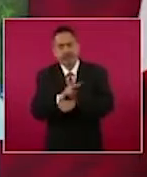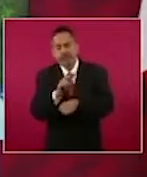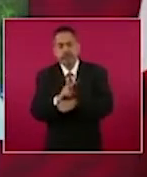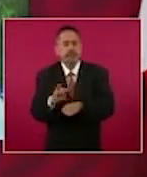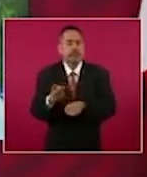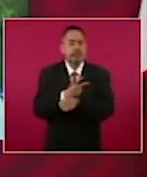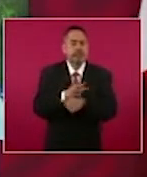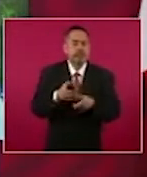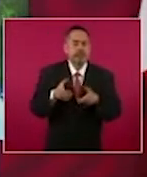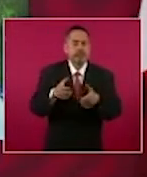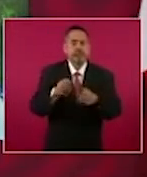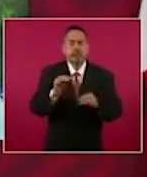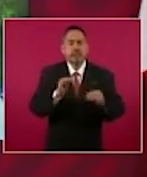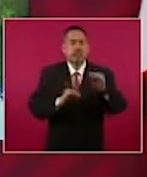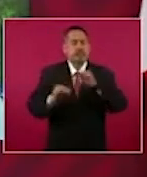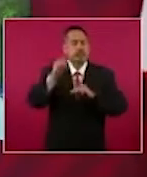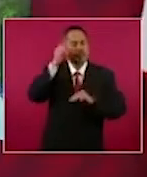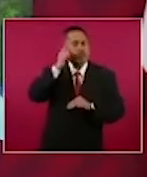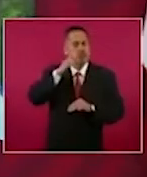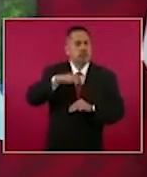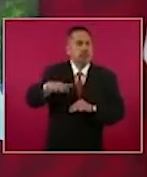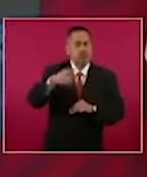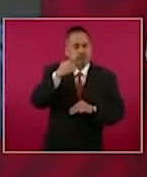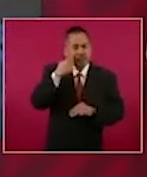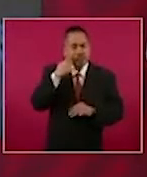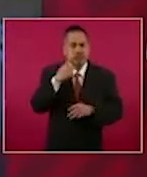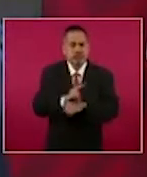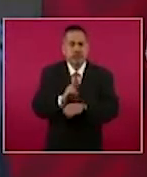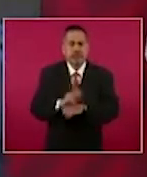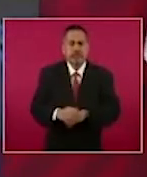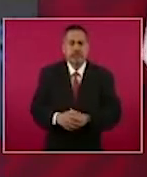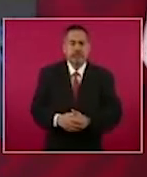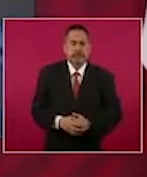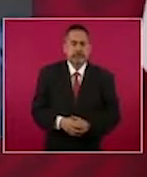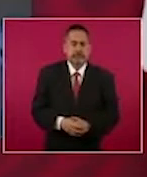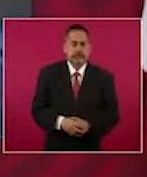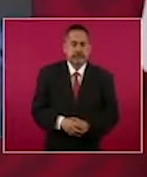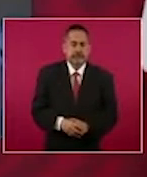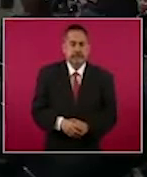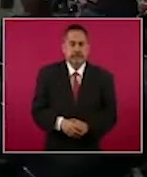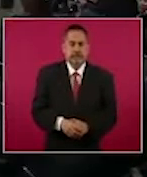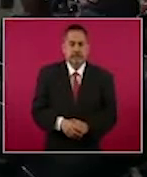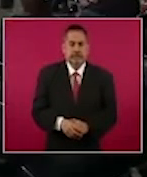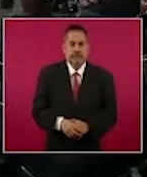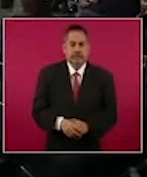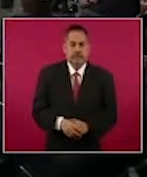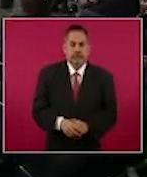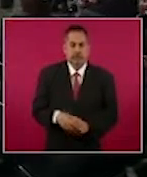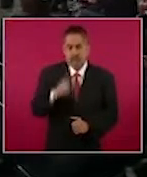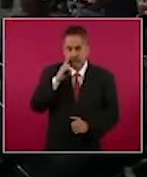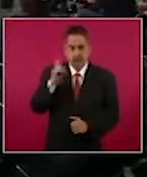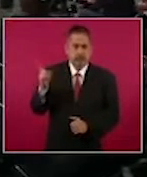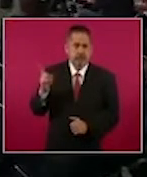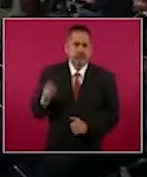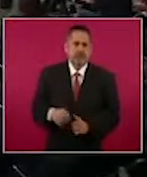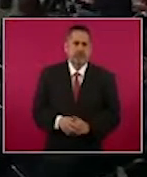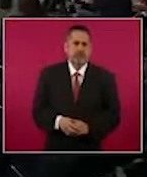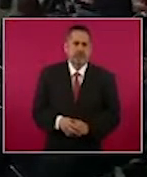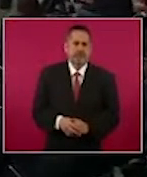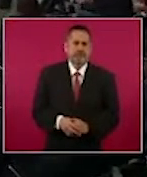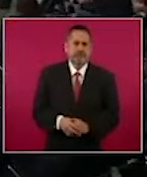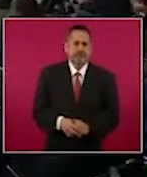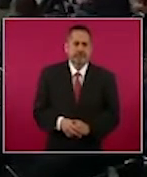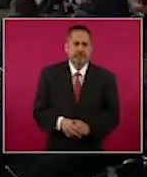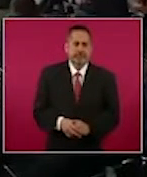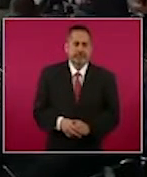Por eso, el presidente Andrés Manuel López Obrador aseguró que, al término de su gobierno, no va a quedar ningún municipio